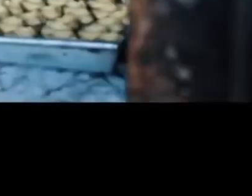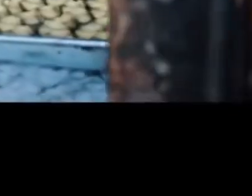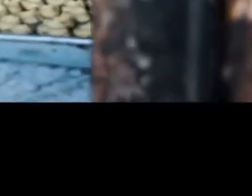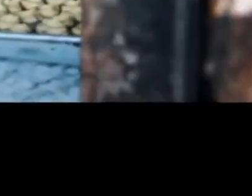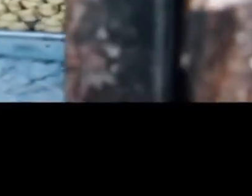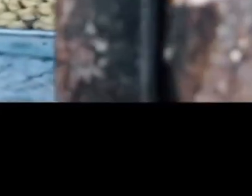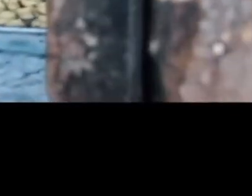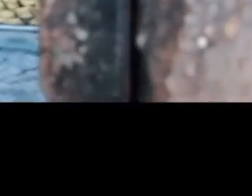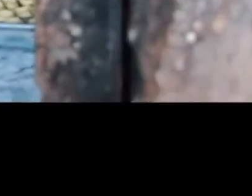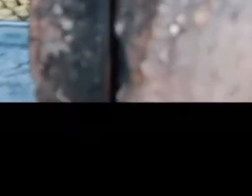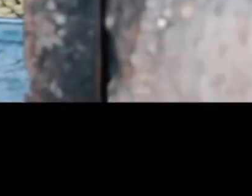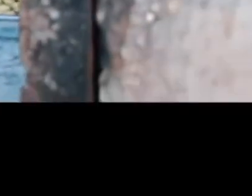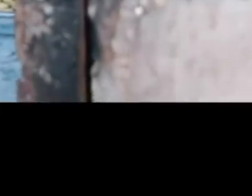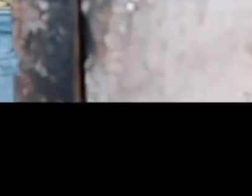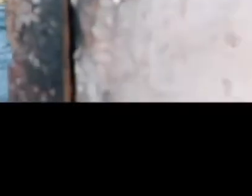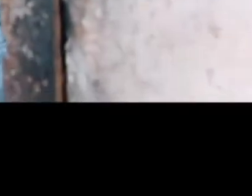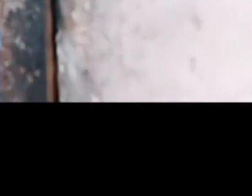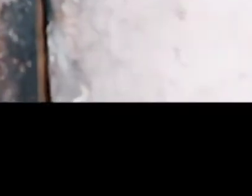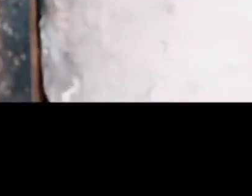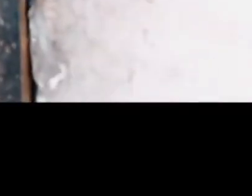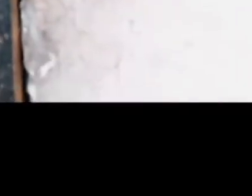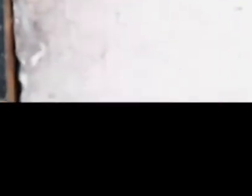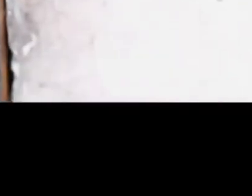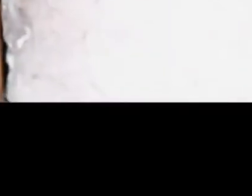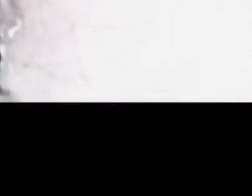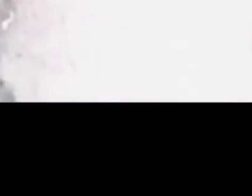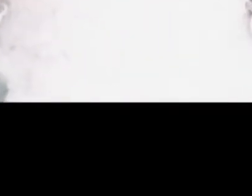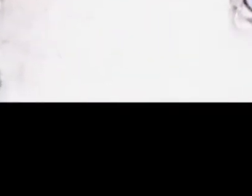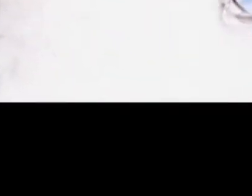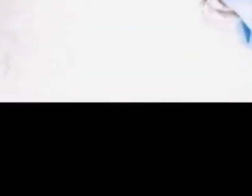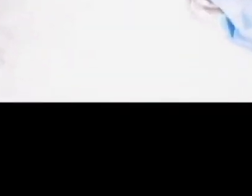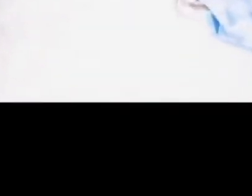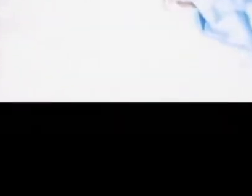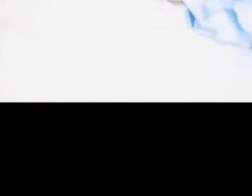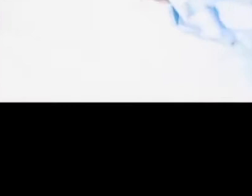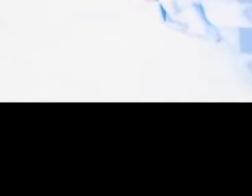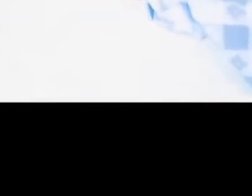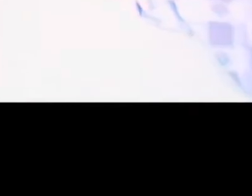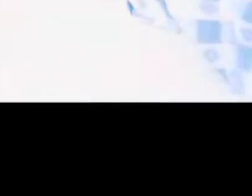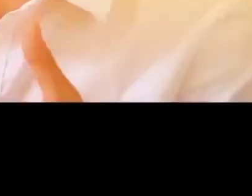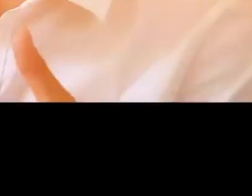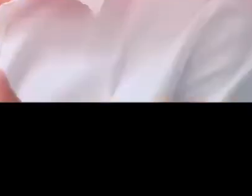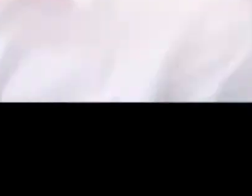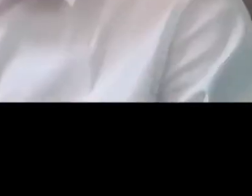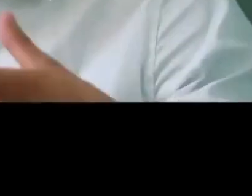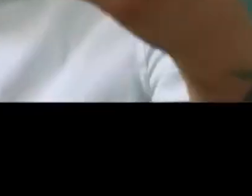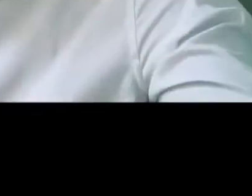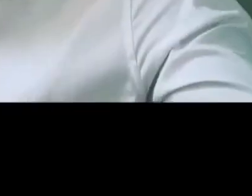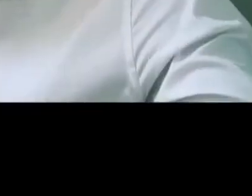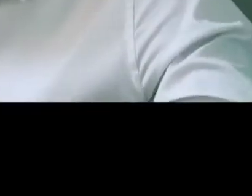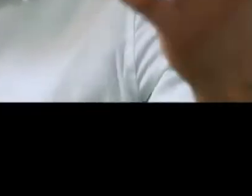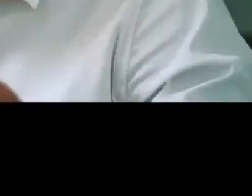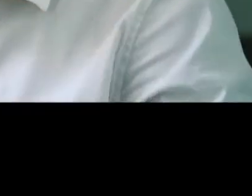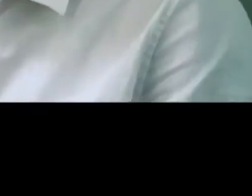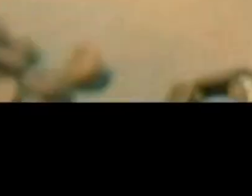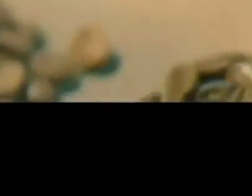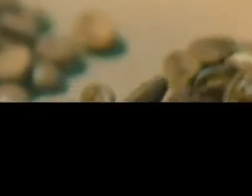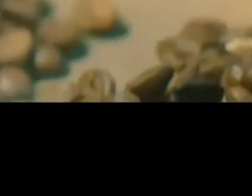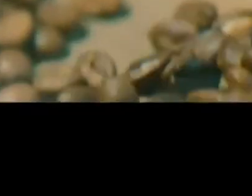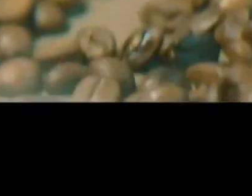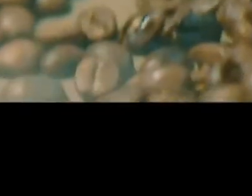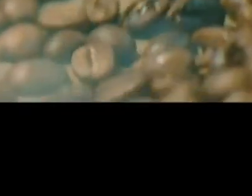horno. Los hornos fue algo que ya fue un aporte europeo, el balance perfecto de nuestros dos lados de la